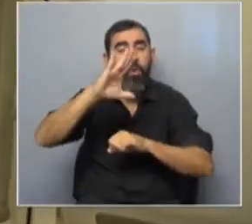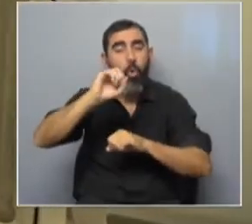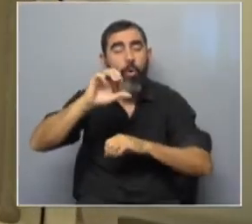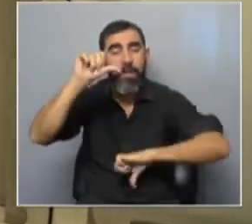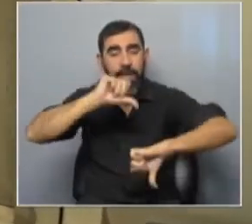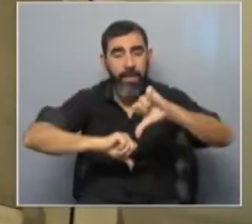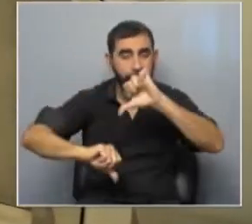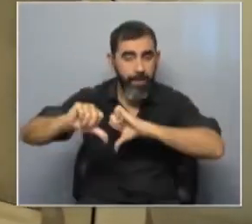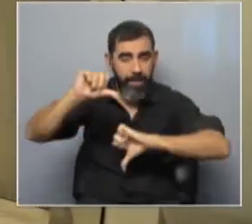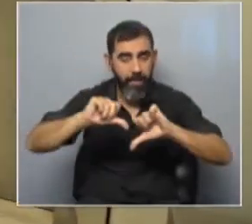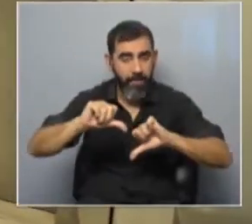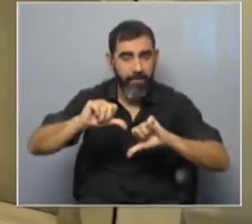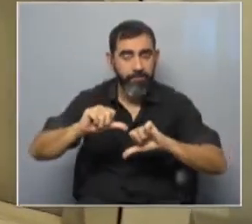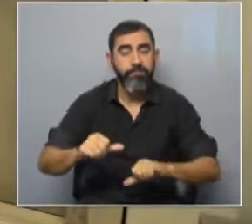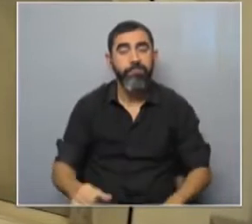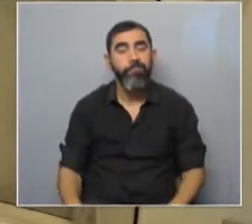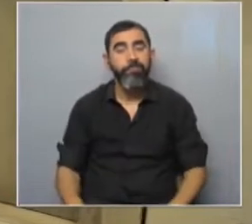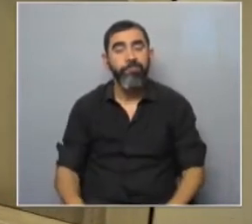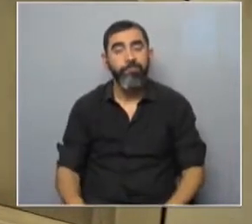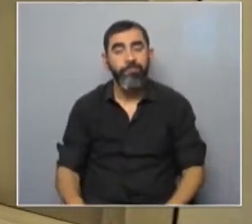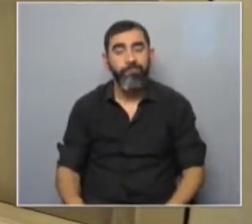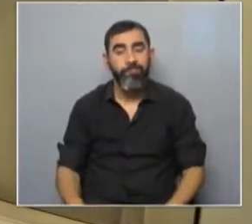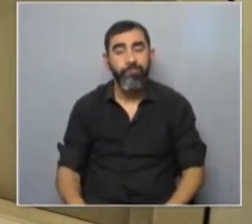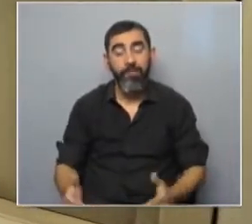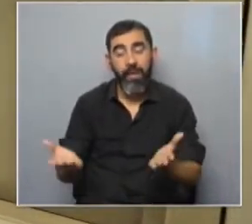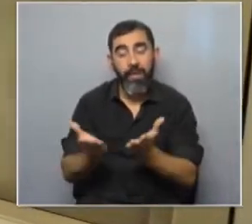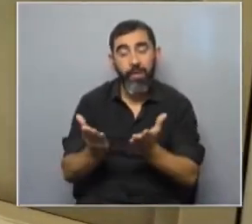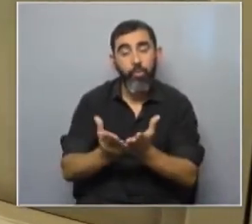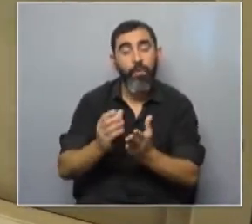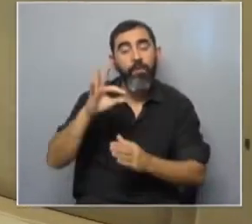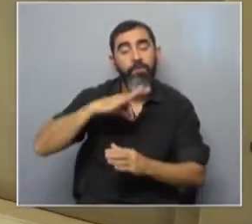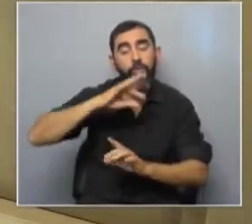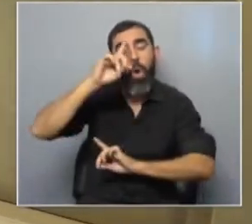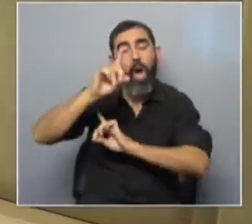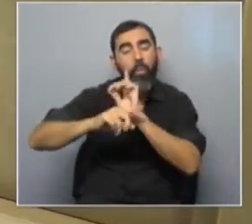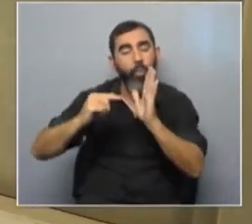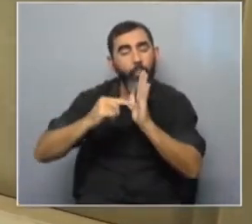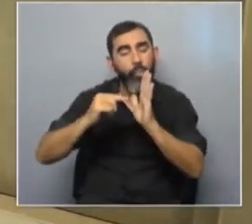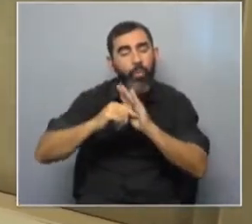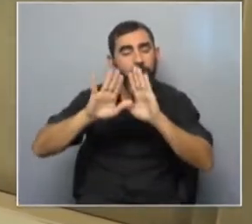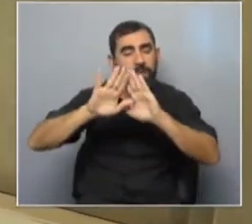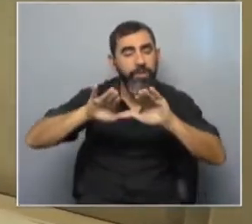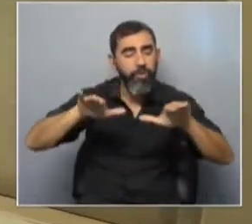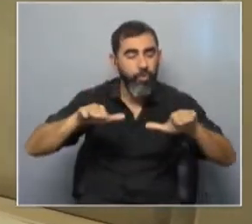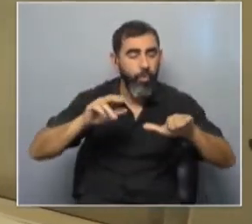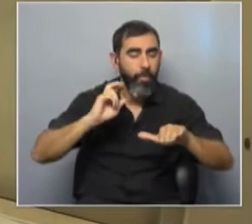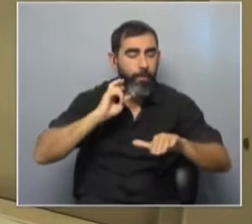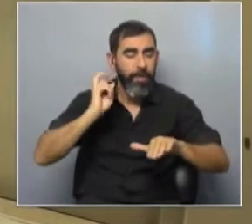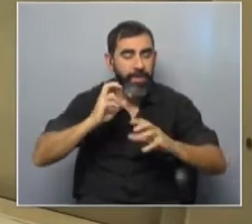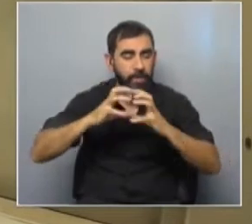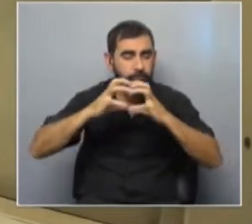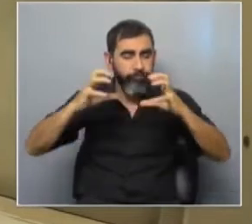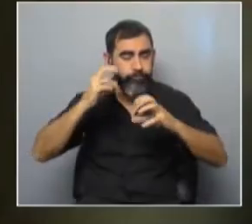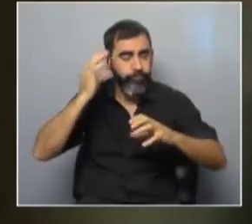de Ciencias, y donde estudiaban los enterovirus en algunos casos puntuales de niños con meningitis y encefalitis